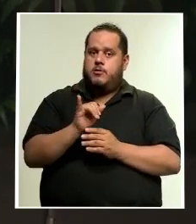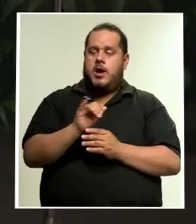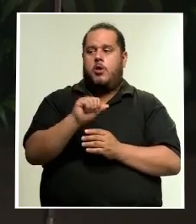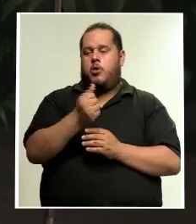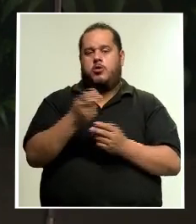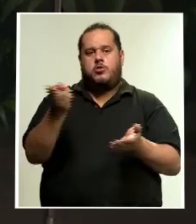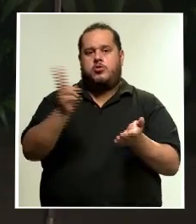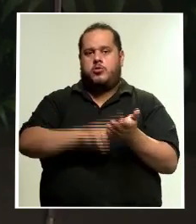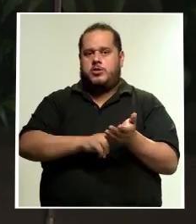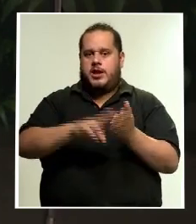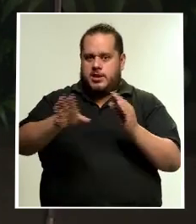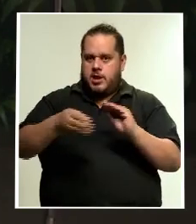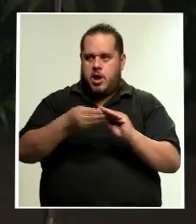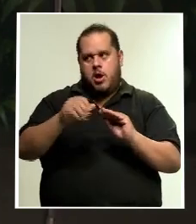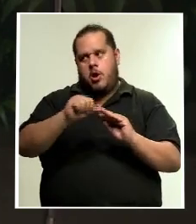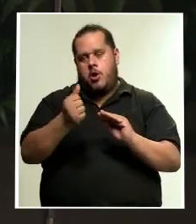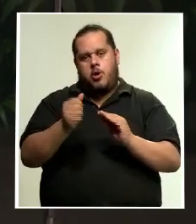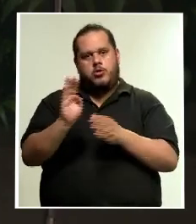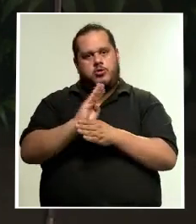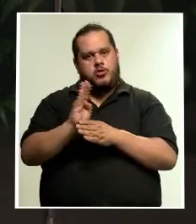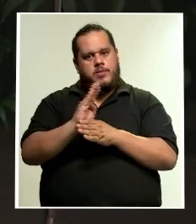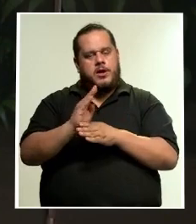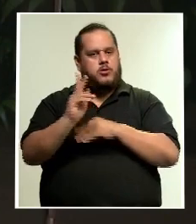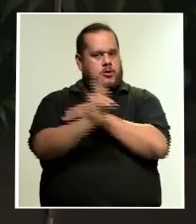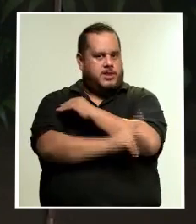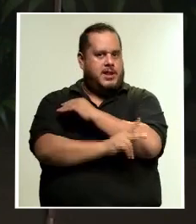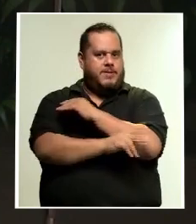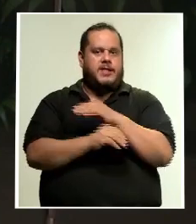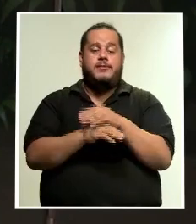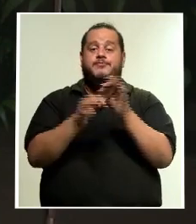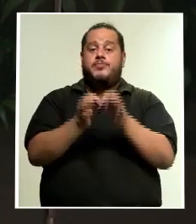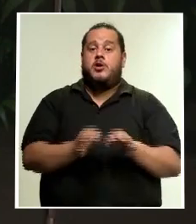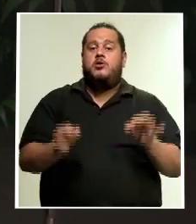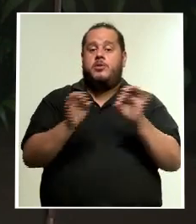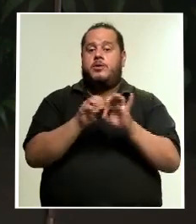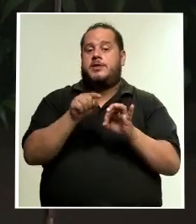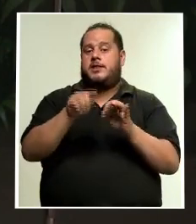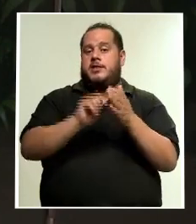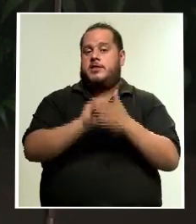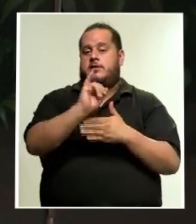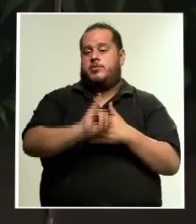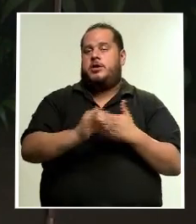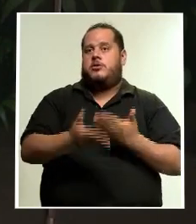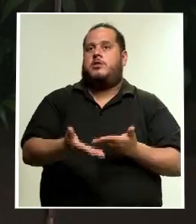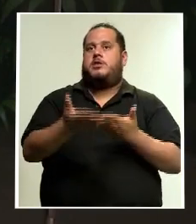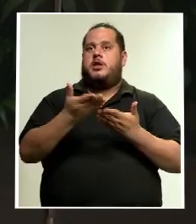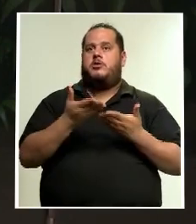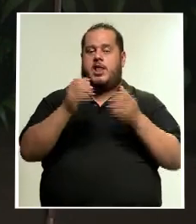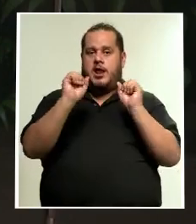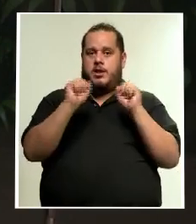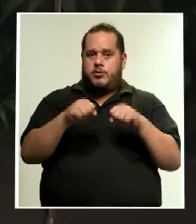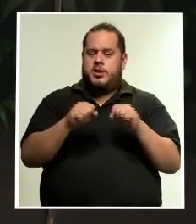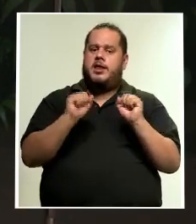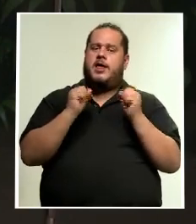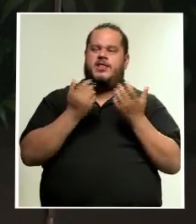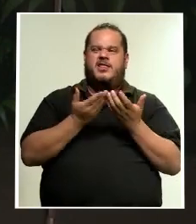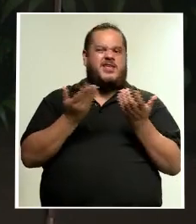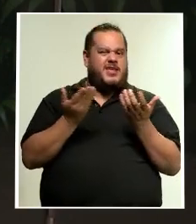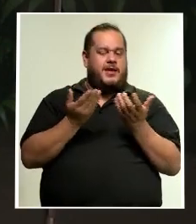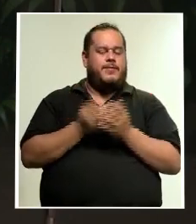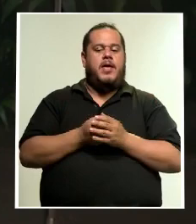contratos adicionales otros bancos del Estado. Lo importante de este proyecto es que nos brinda la posibilidad de que